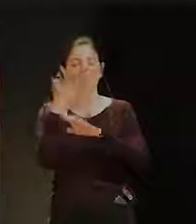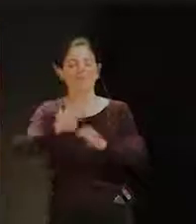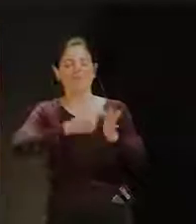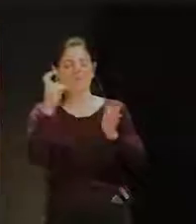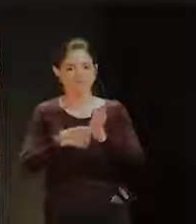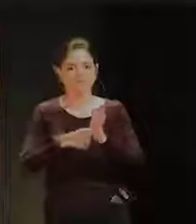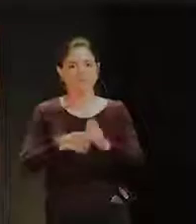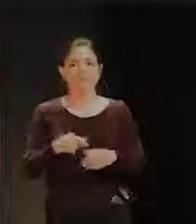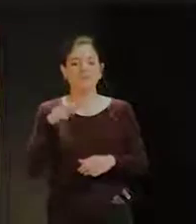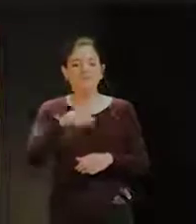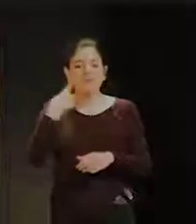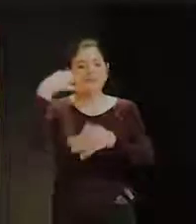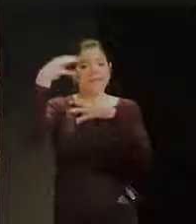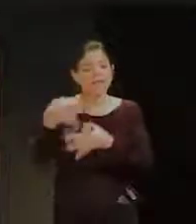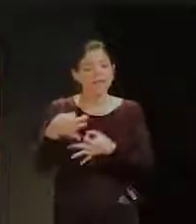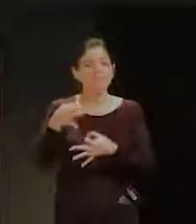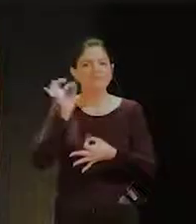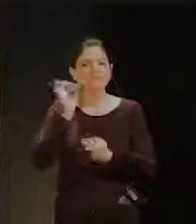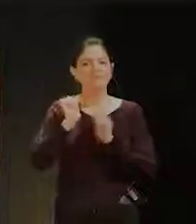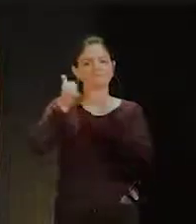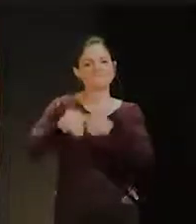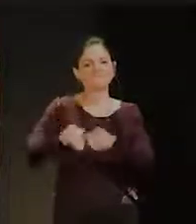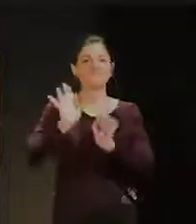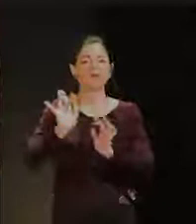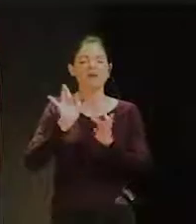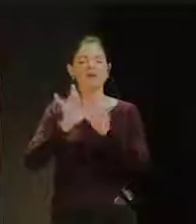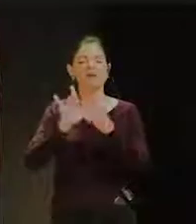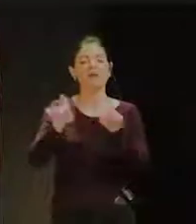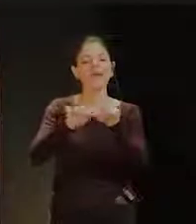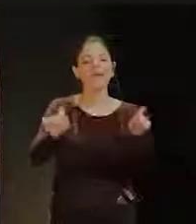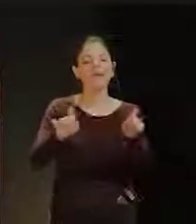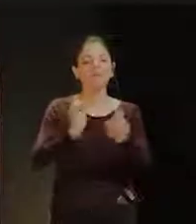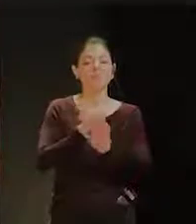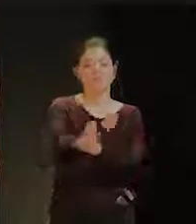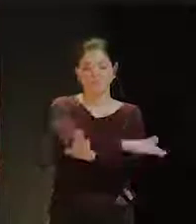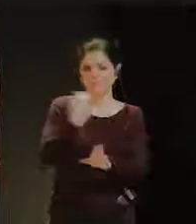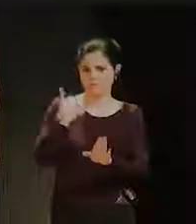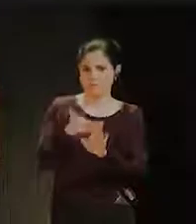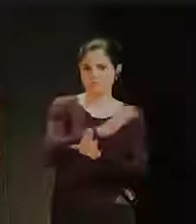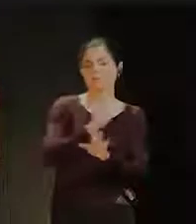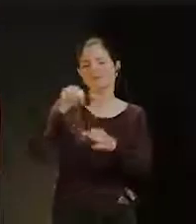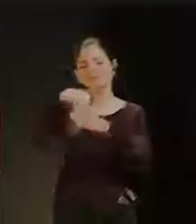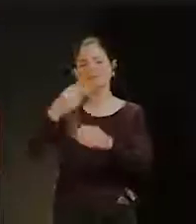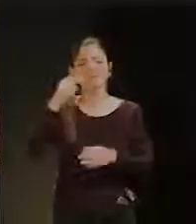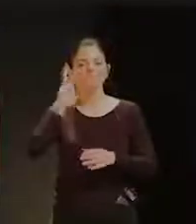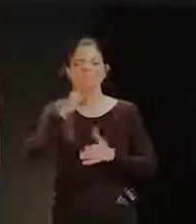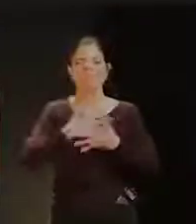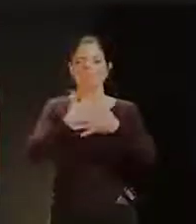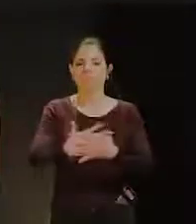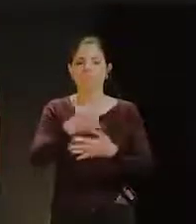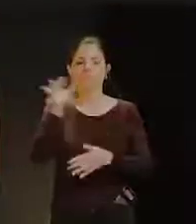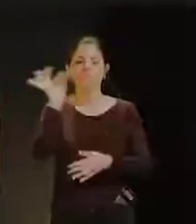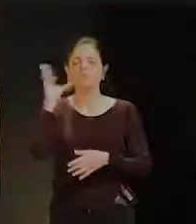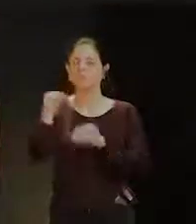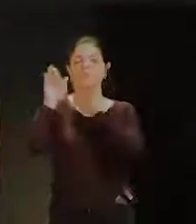Everything. Ella realmente empezó, aunque su relación con la empresa empezó previamente como voluntaria, porque ella es